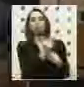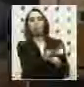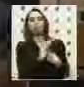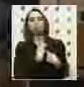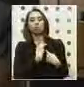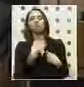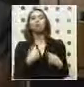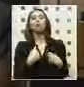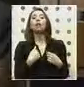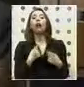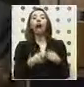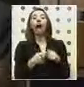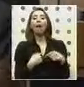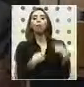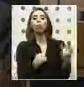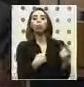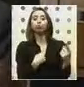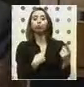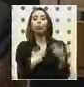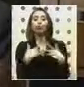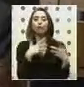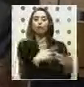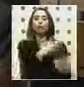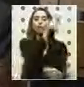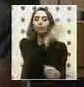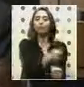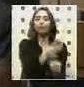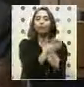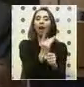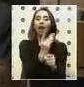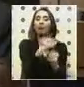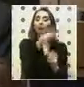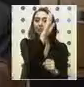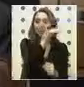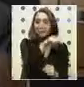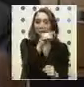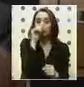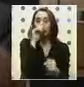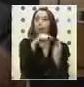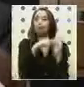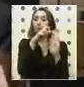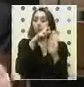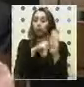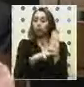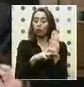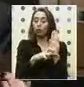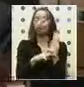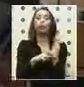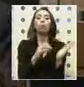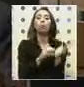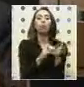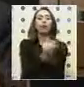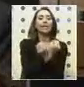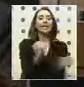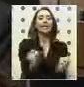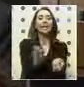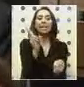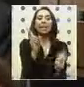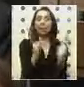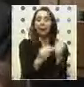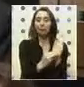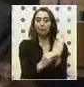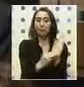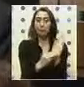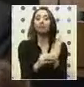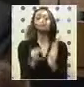violentado a un adulto mayor. Este proyecto lo contempla por la vía de establecer una incapacidad, y aunque esta situación de